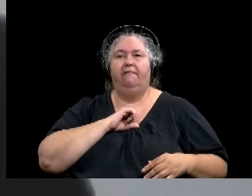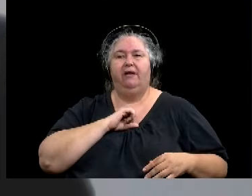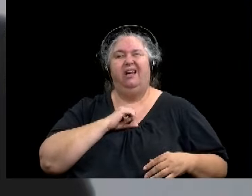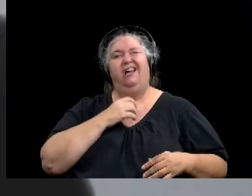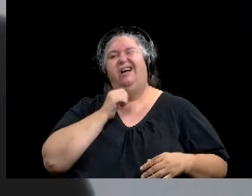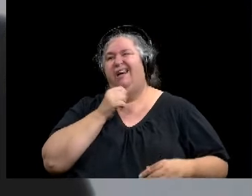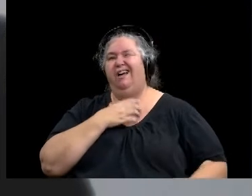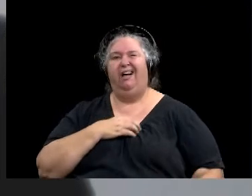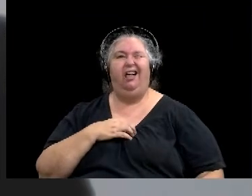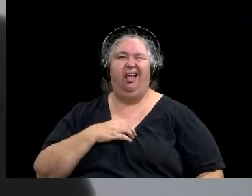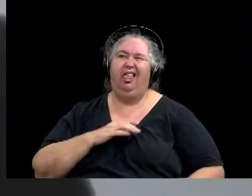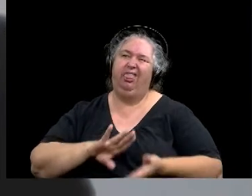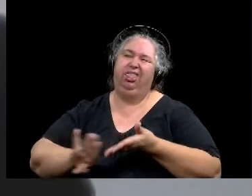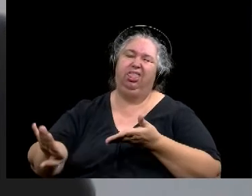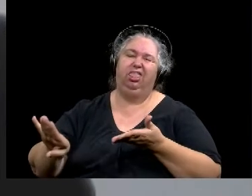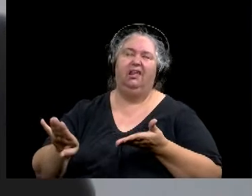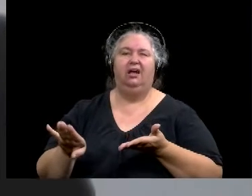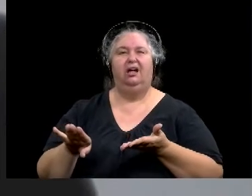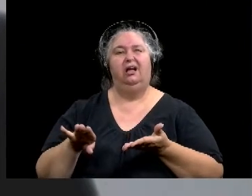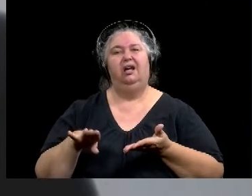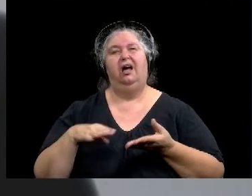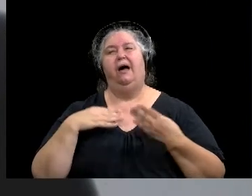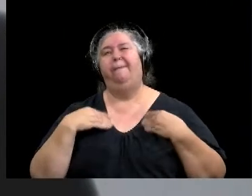todos apetito